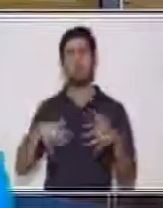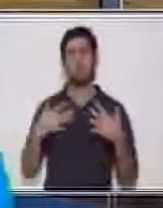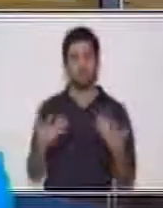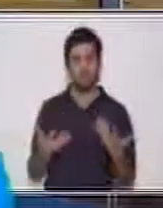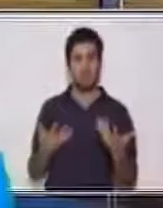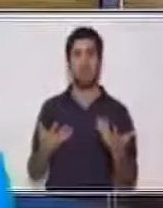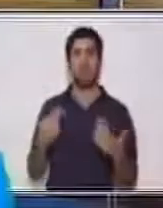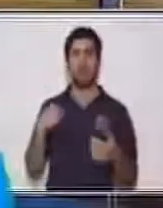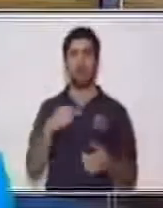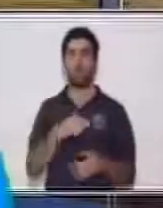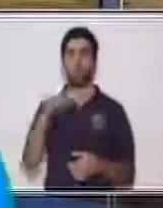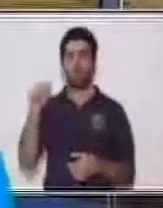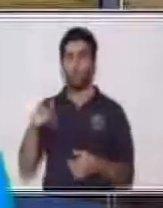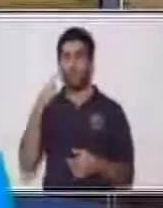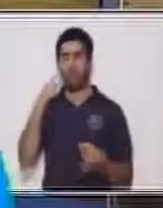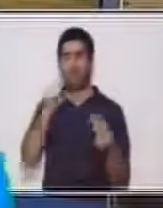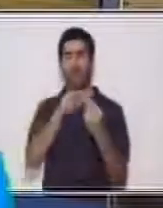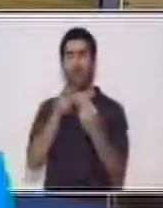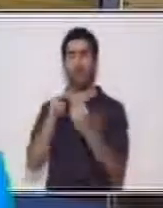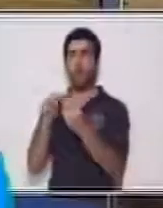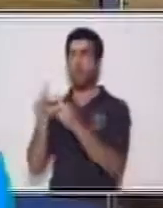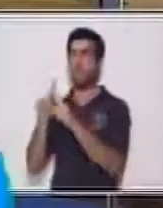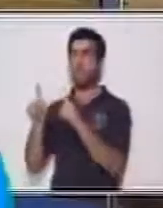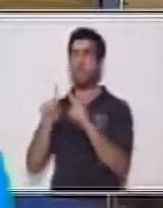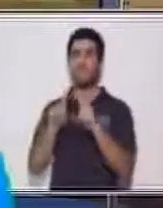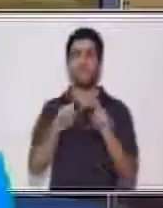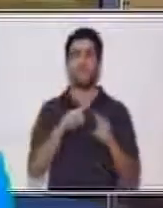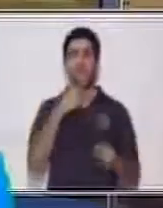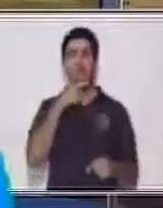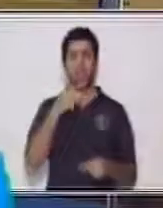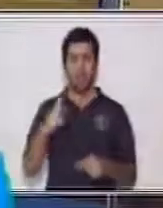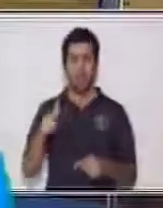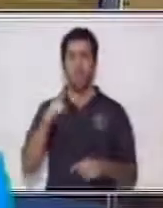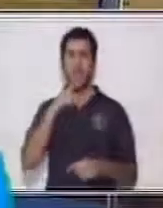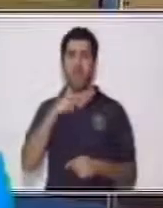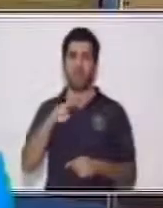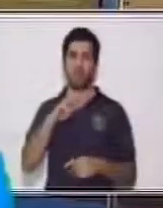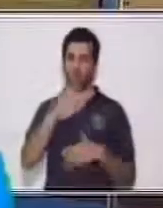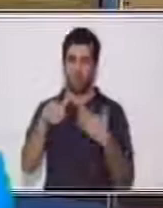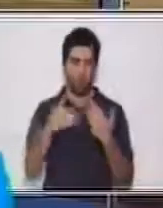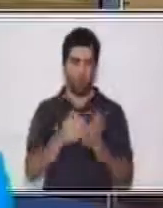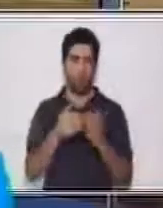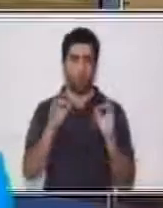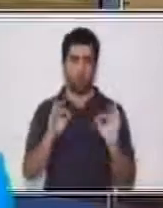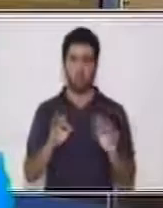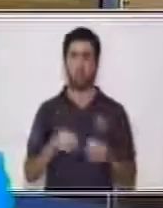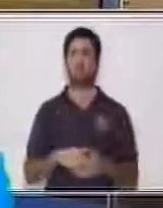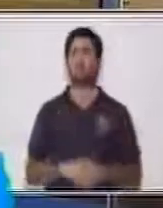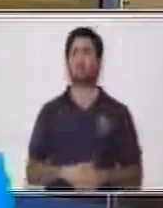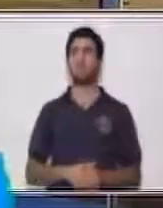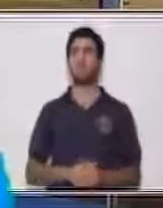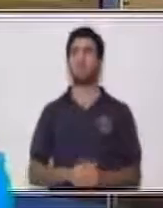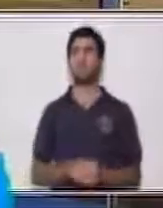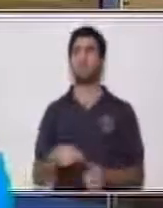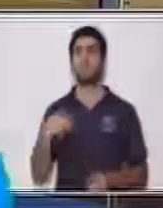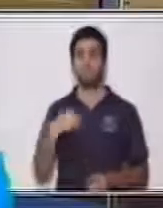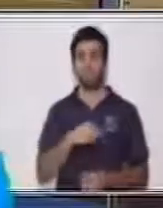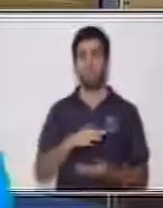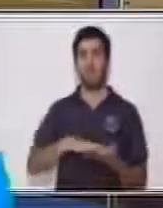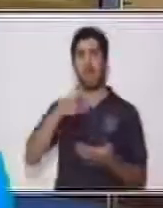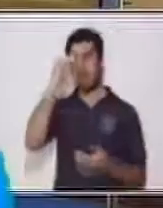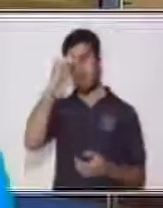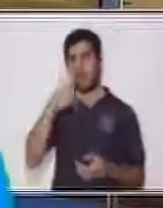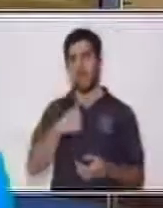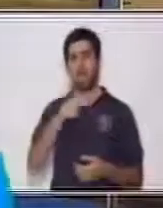logramos conocer cuál es la diferencia entre lenguaje, lengua y habla. Aprendimos que existen 2 niveles,